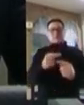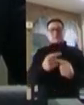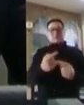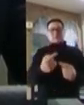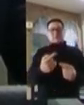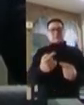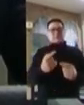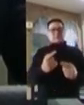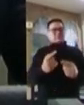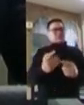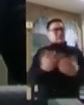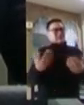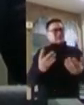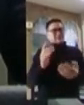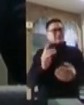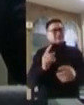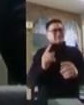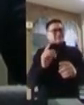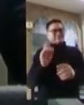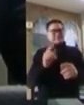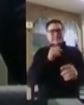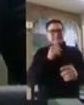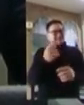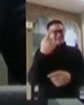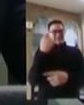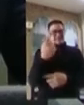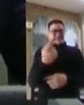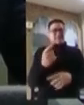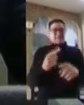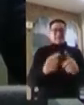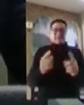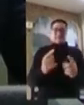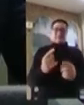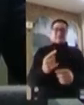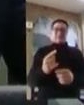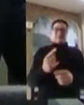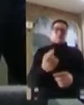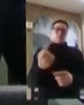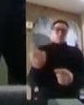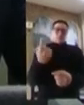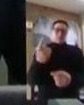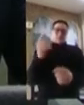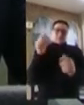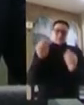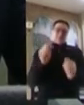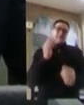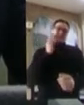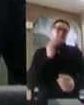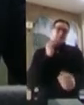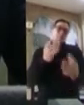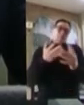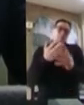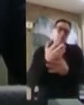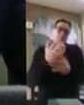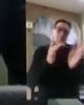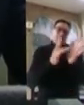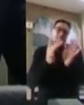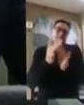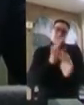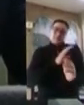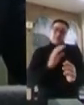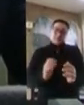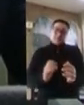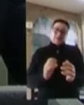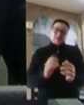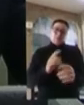nacimiento, el cual solo se puede experimentar en Cristo Jesús. Cuando nosotros vemos que Nicodemo le